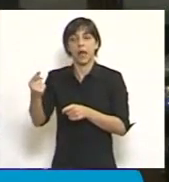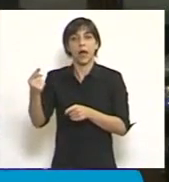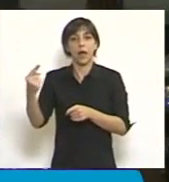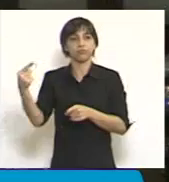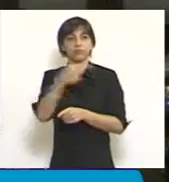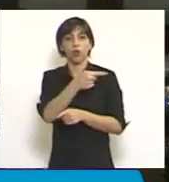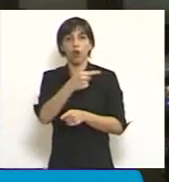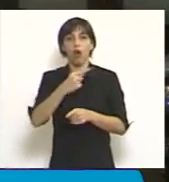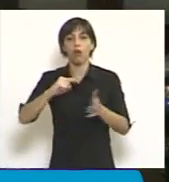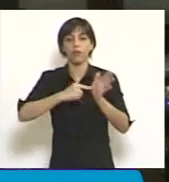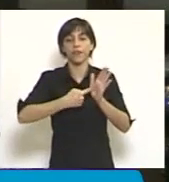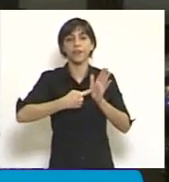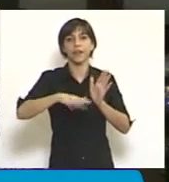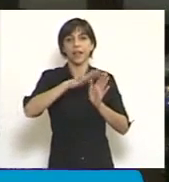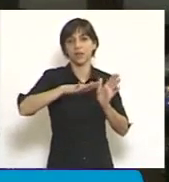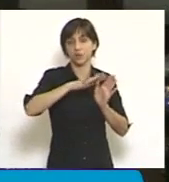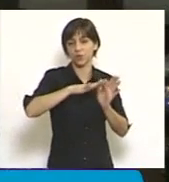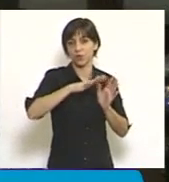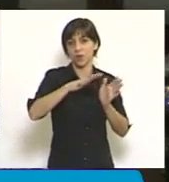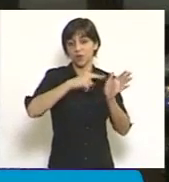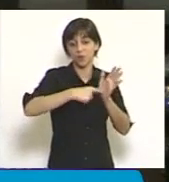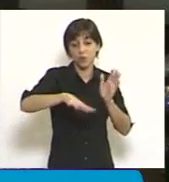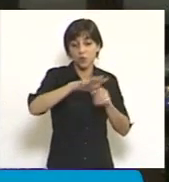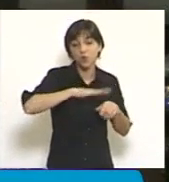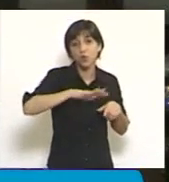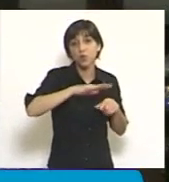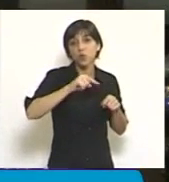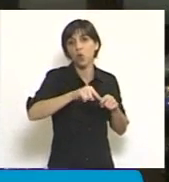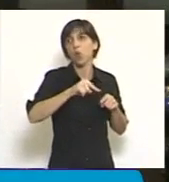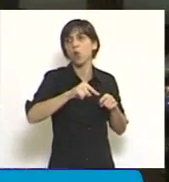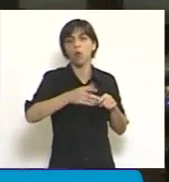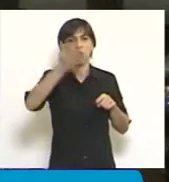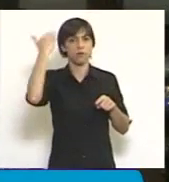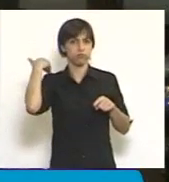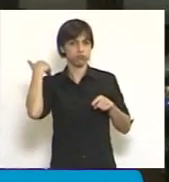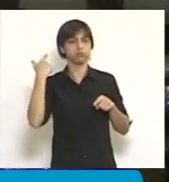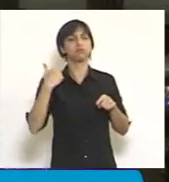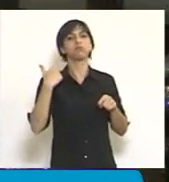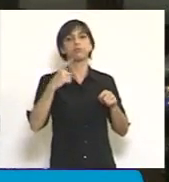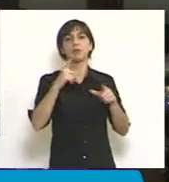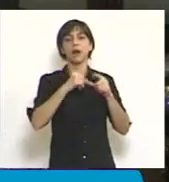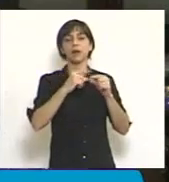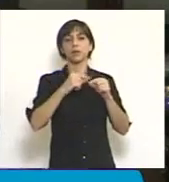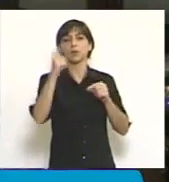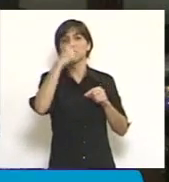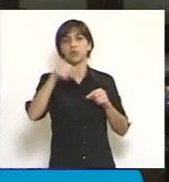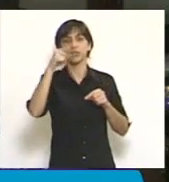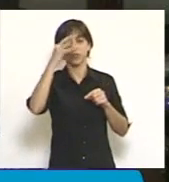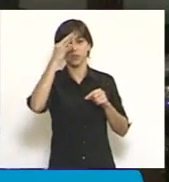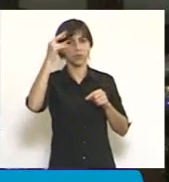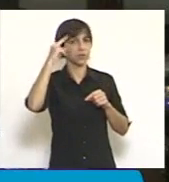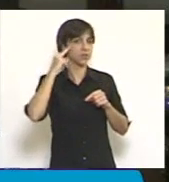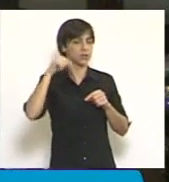de implementación como el de organización, claramente violan la autonomía de la Ciudad de Buenos